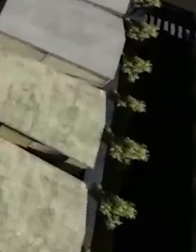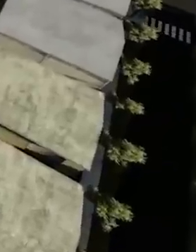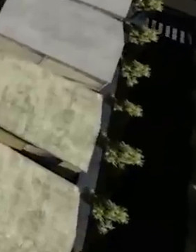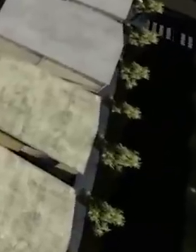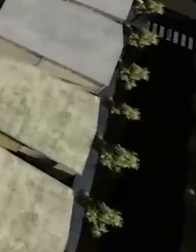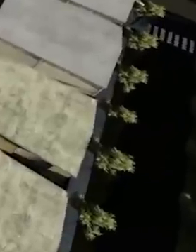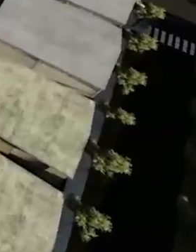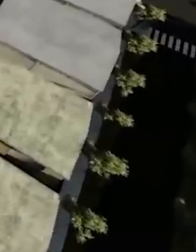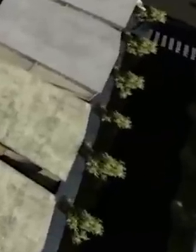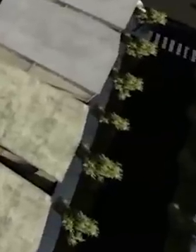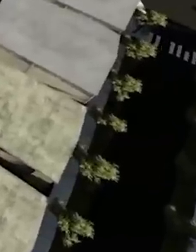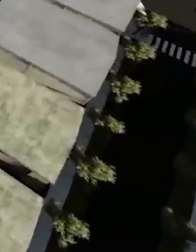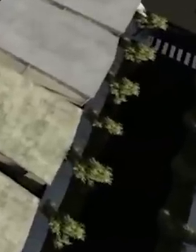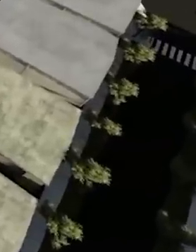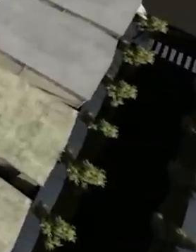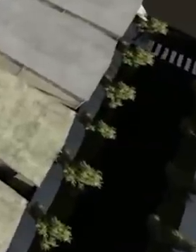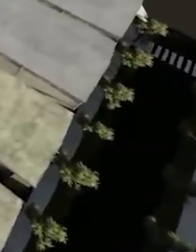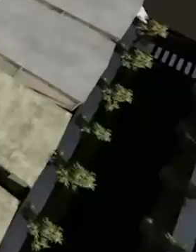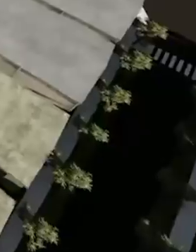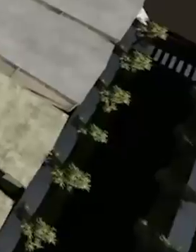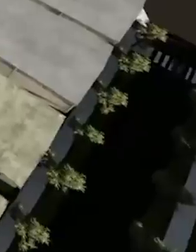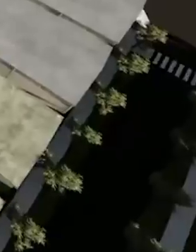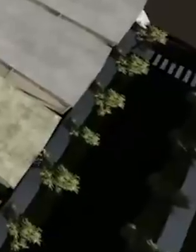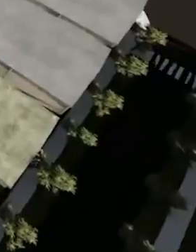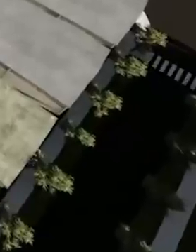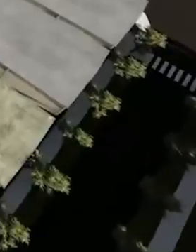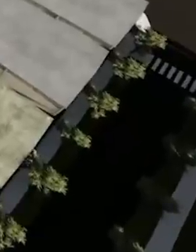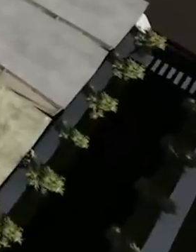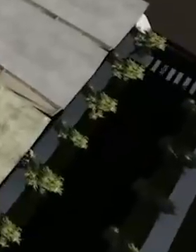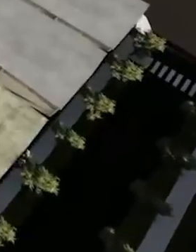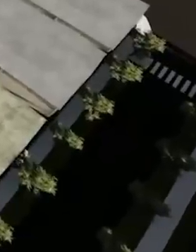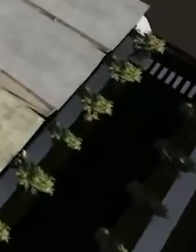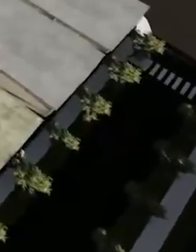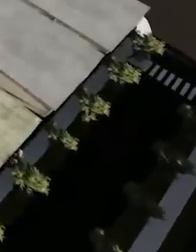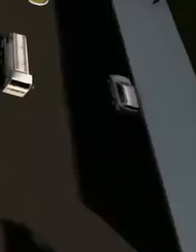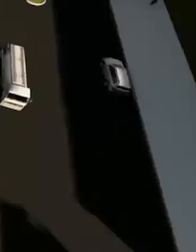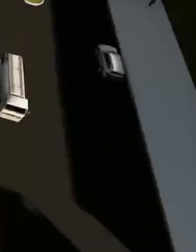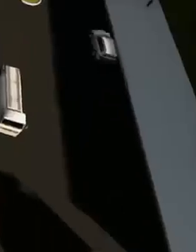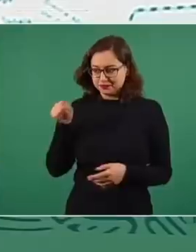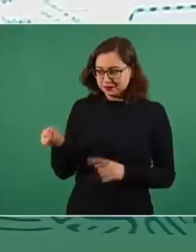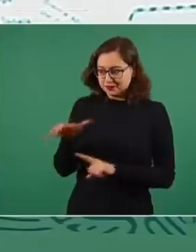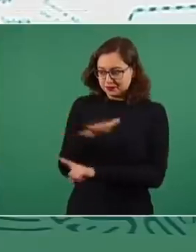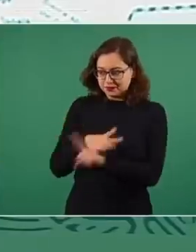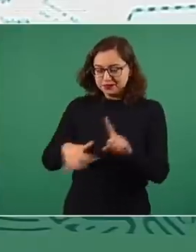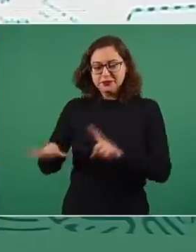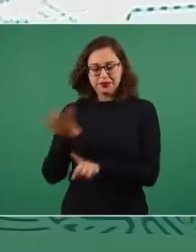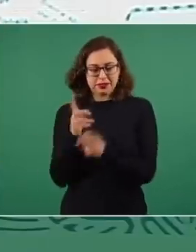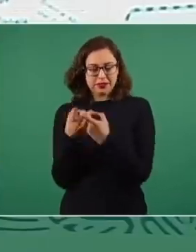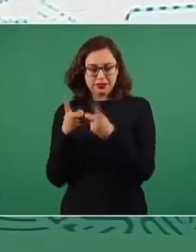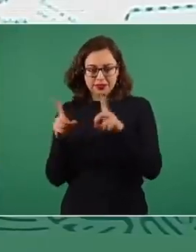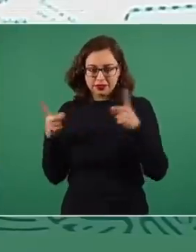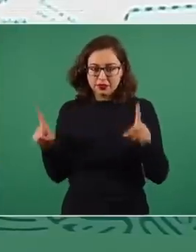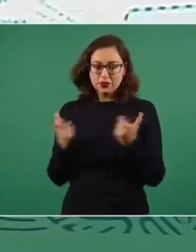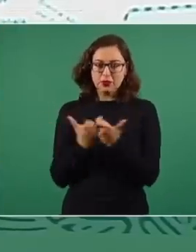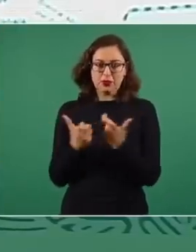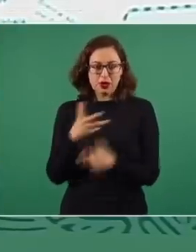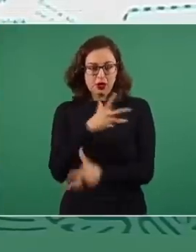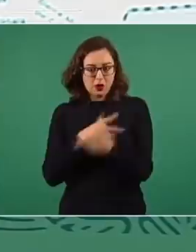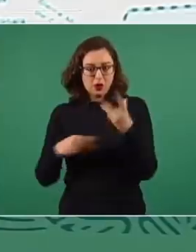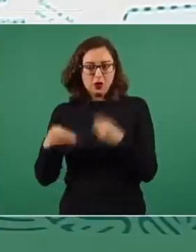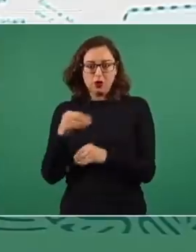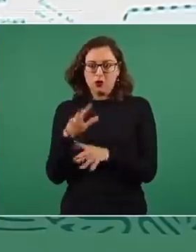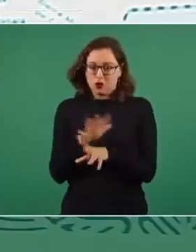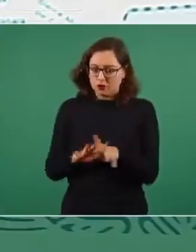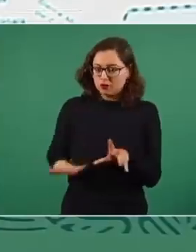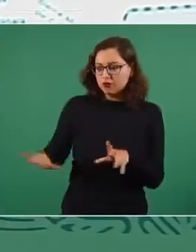elemento detonador del desarrollo económico regional. El licenciado Andrés Manuel López